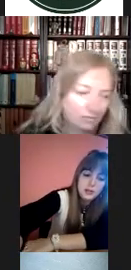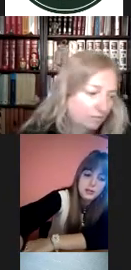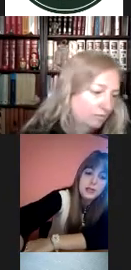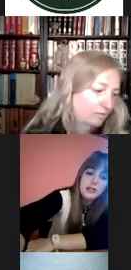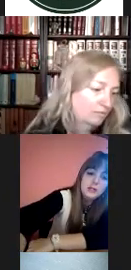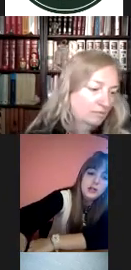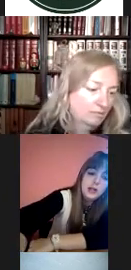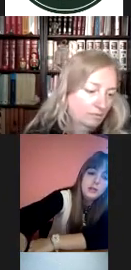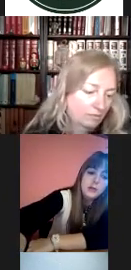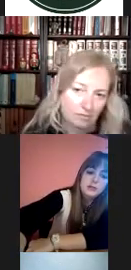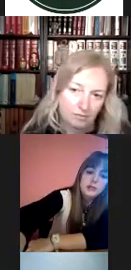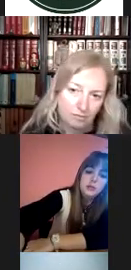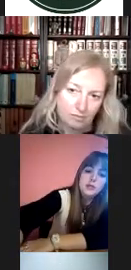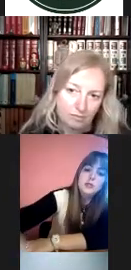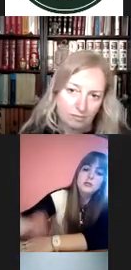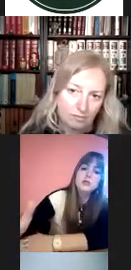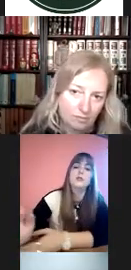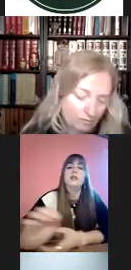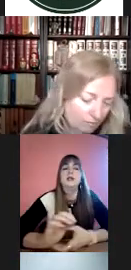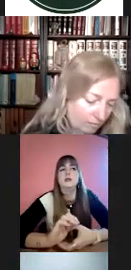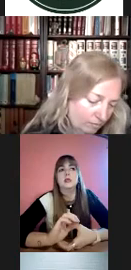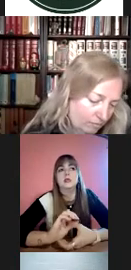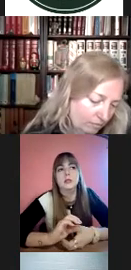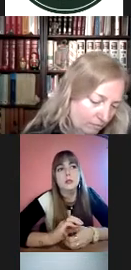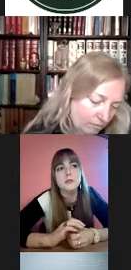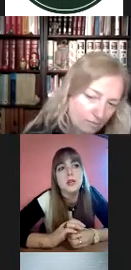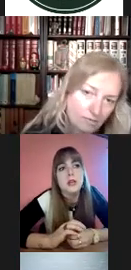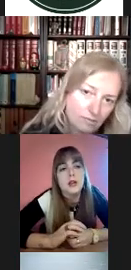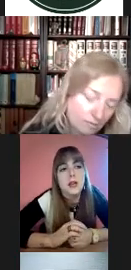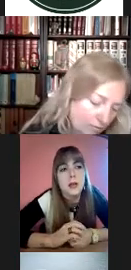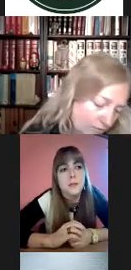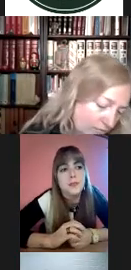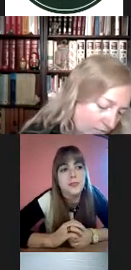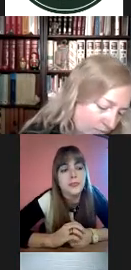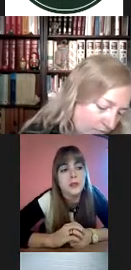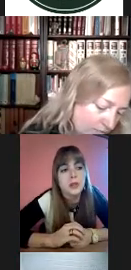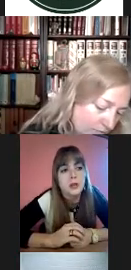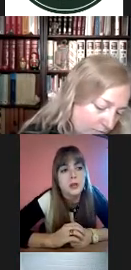la Comisión de Legislación General, perdón, en diputados, a su espera de su tratamiento.